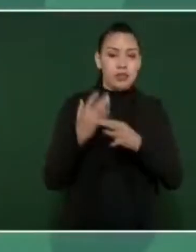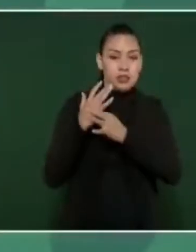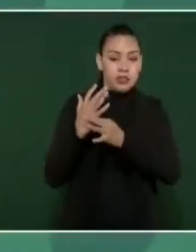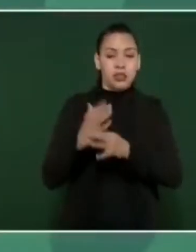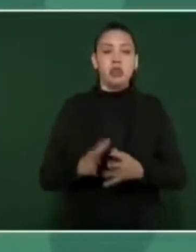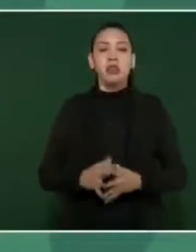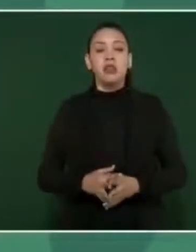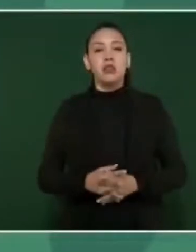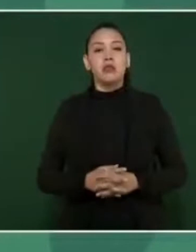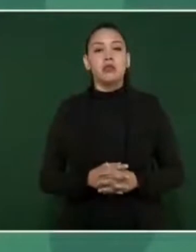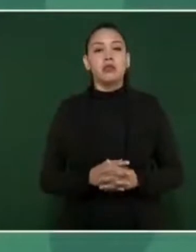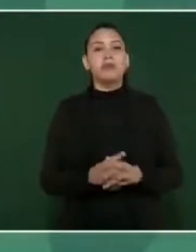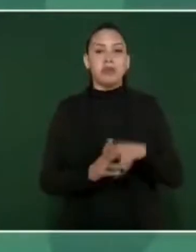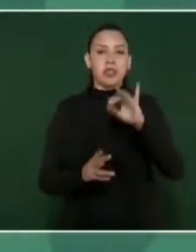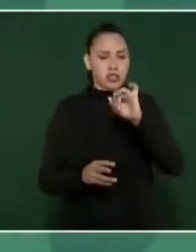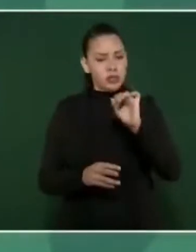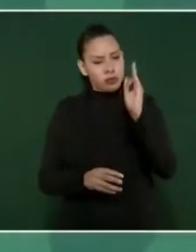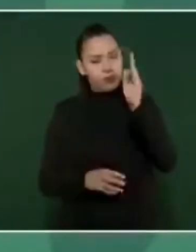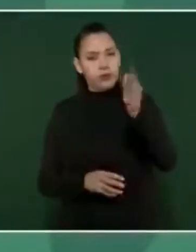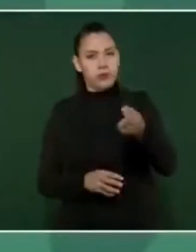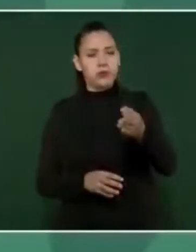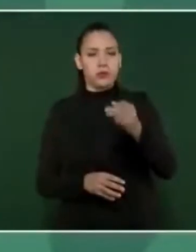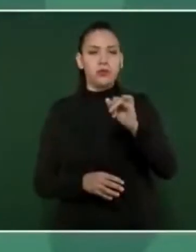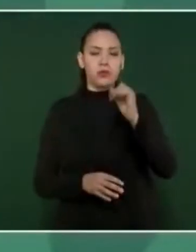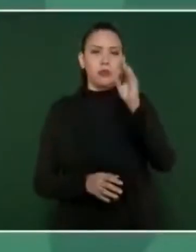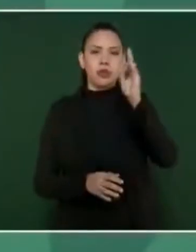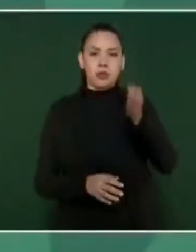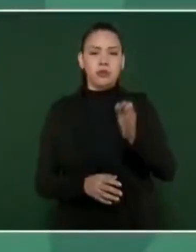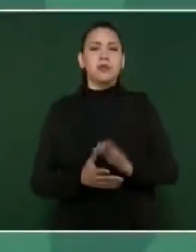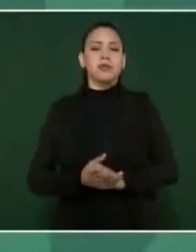unas 3, unas 5,